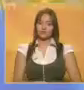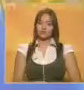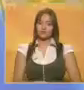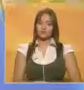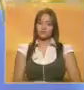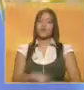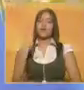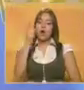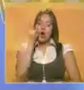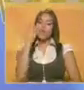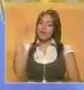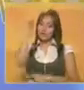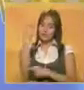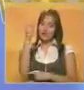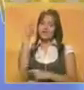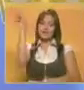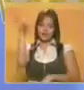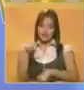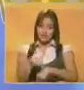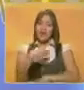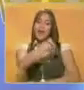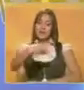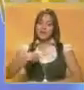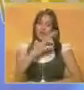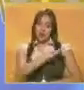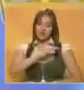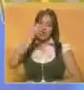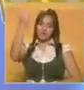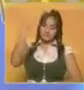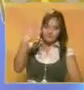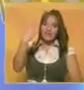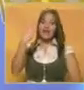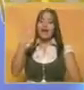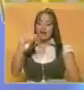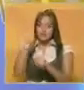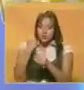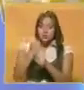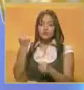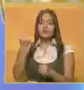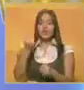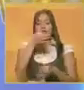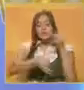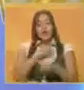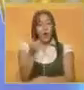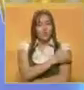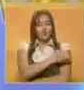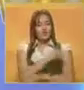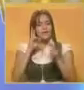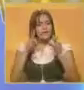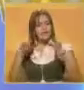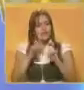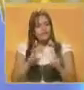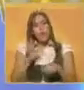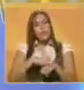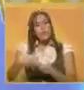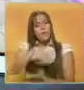gustavo marcano diputado a la asamblea nacional y miembro de la comisión de energía y minas del parlamento informó que la bancada opositora investiga las causas de